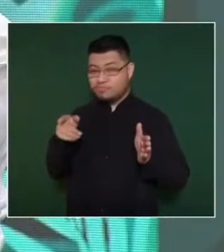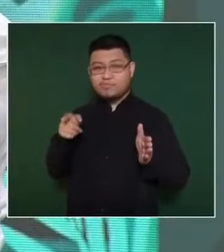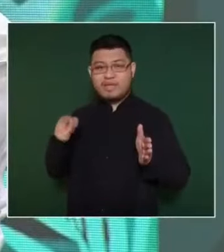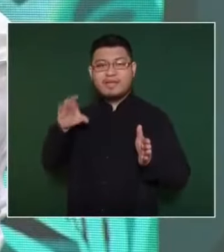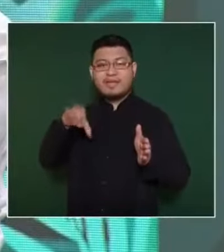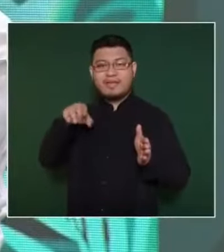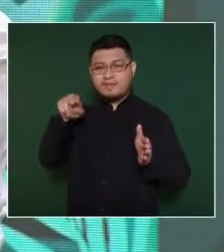luego